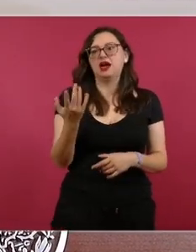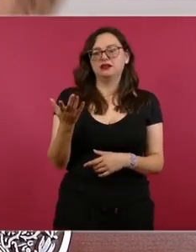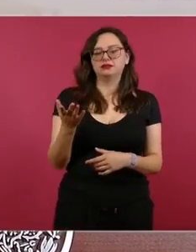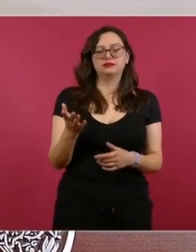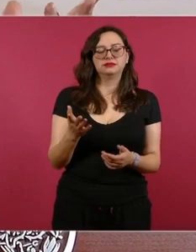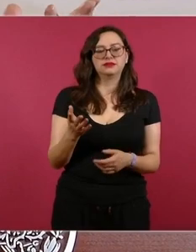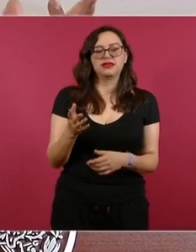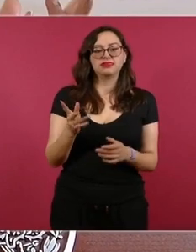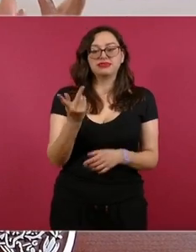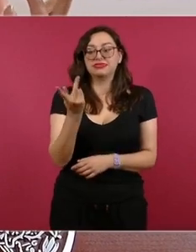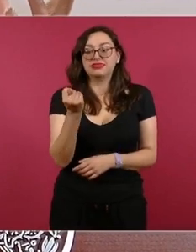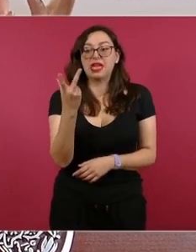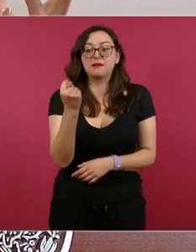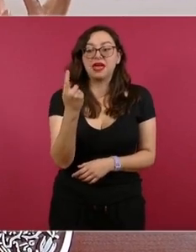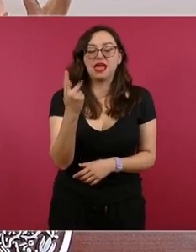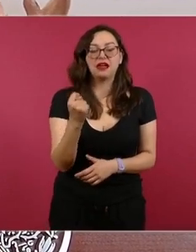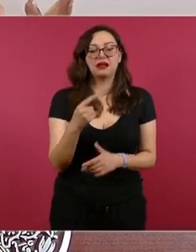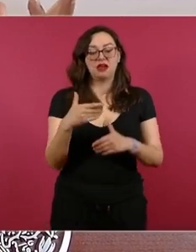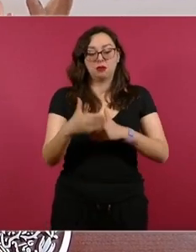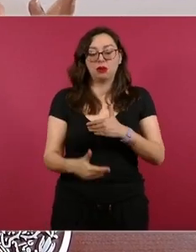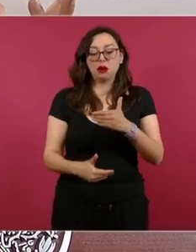sobre el populismo.